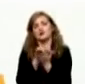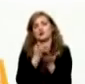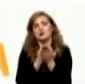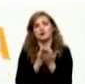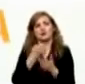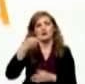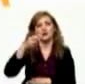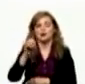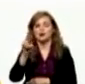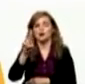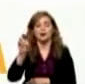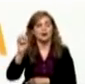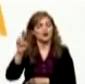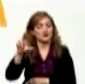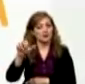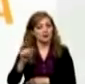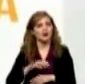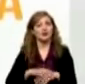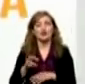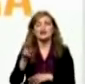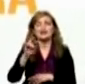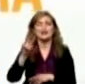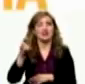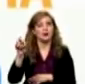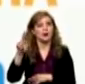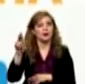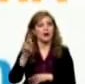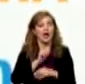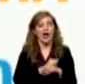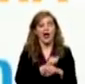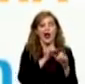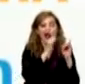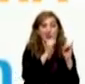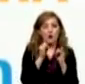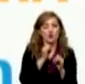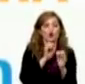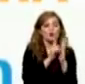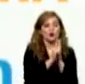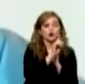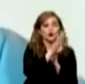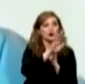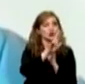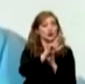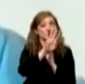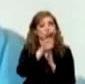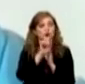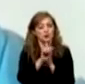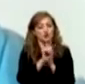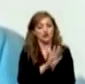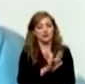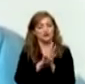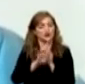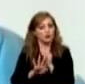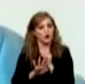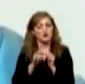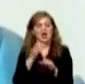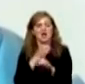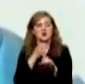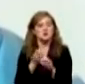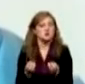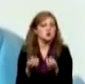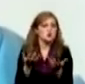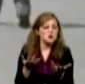y Patricio Rivera recibieron algo más de $34,000 cada uno. El periodista Raúl Bordones hace el cálculo de lo que